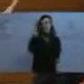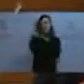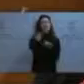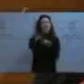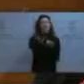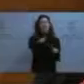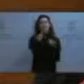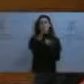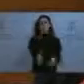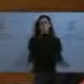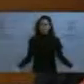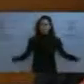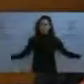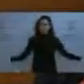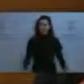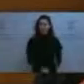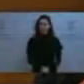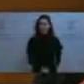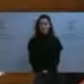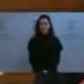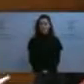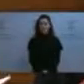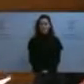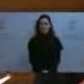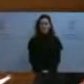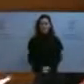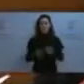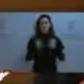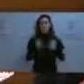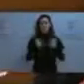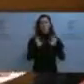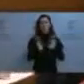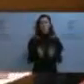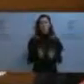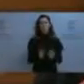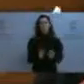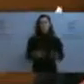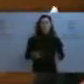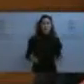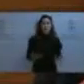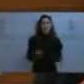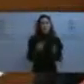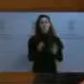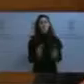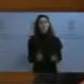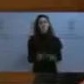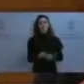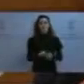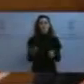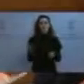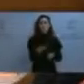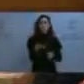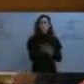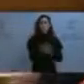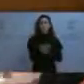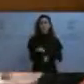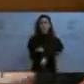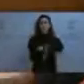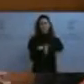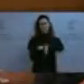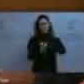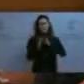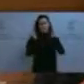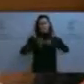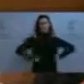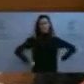visitantes. Pero, claro, todo ello, para ello hay que poner, pues eso, una estrategia